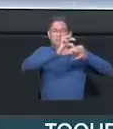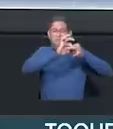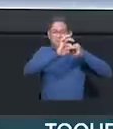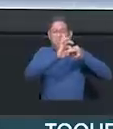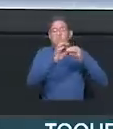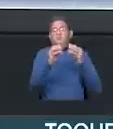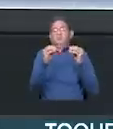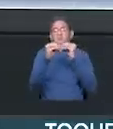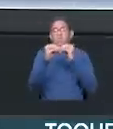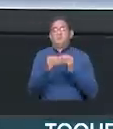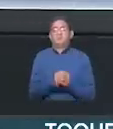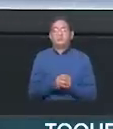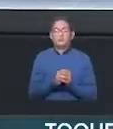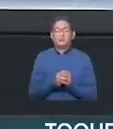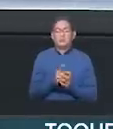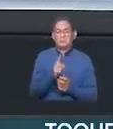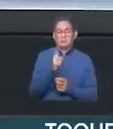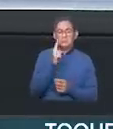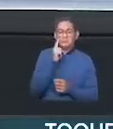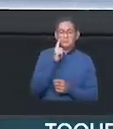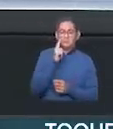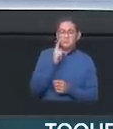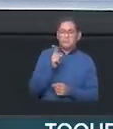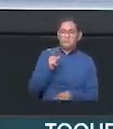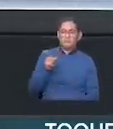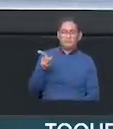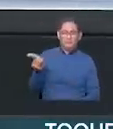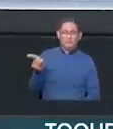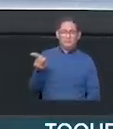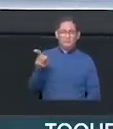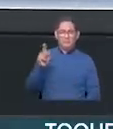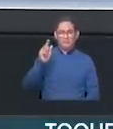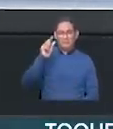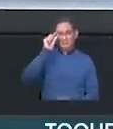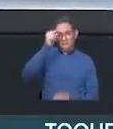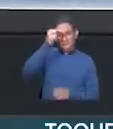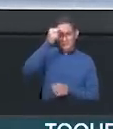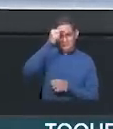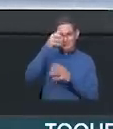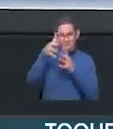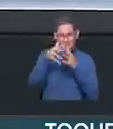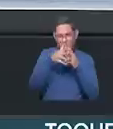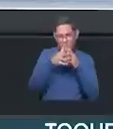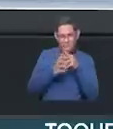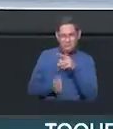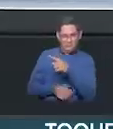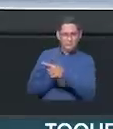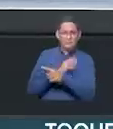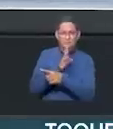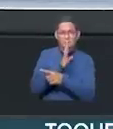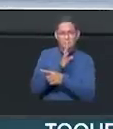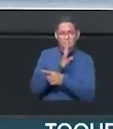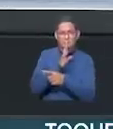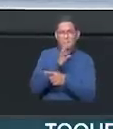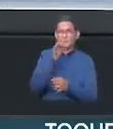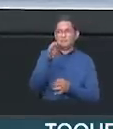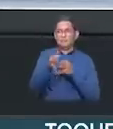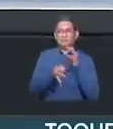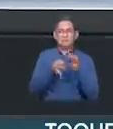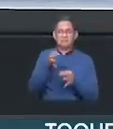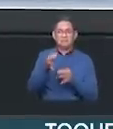detalles de esta importante donación por parte del gobierno de los eeuu queremos cederle la